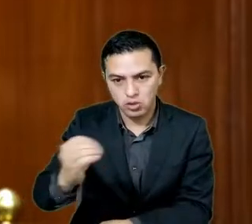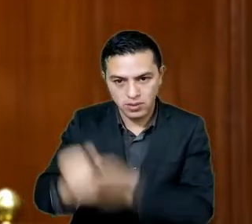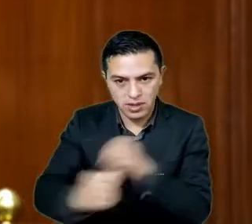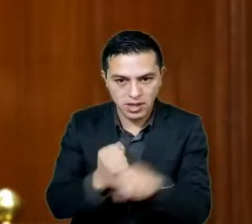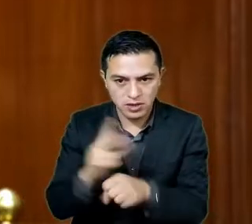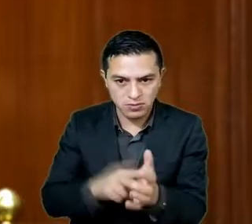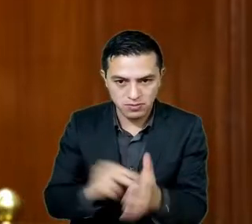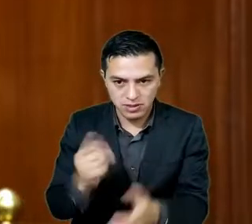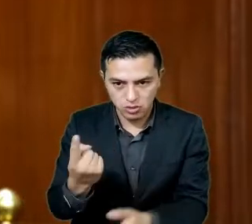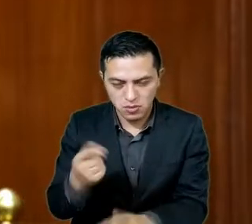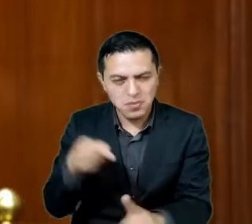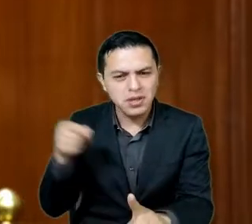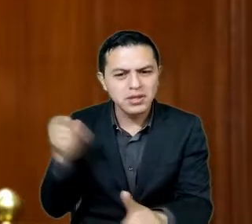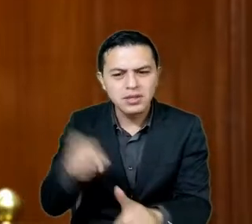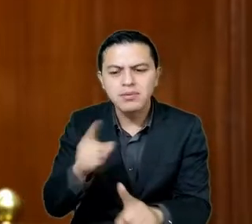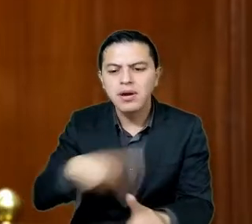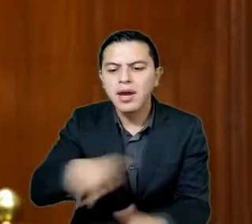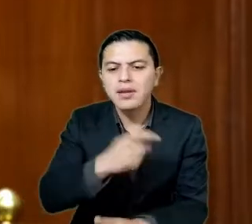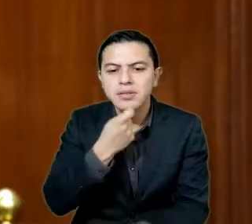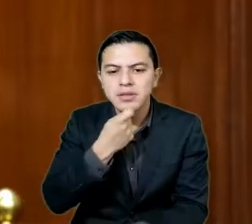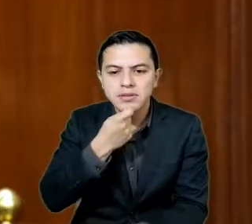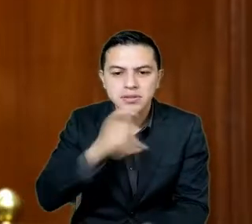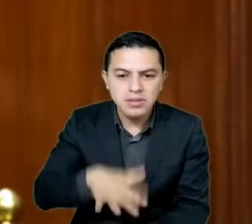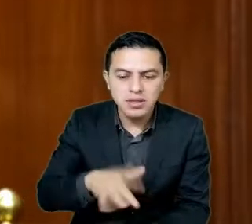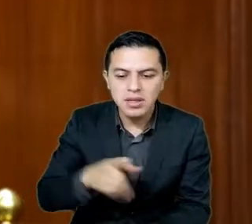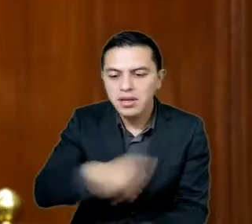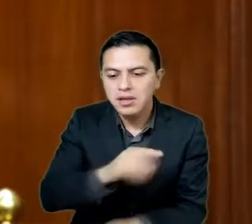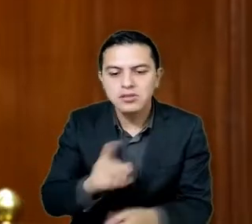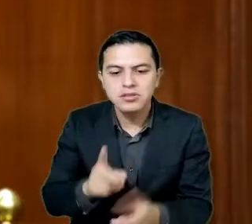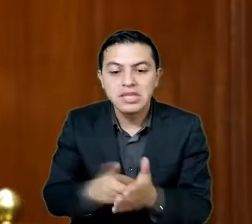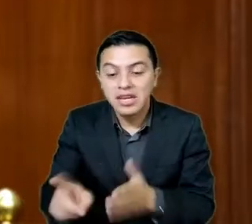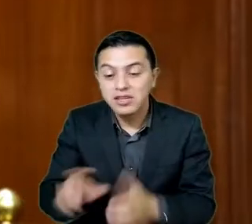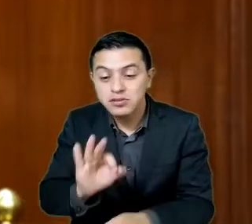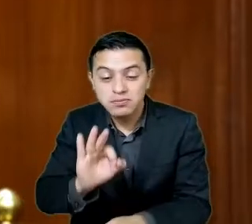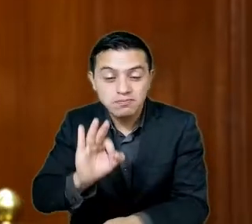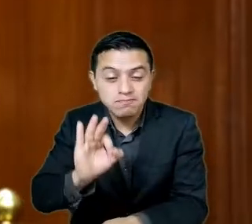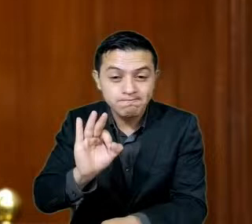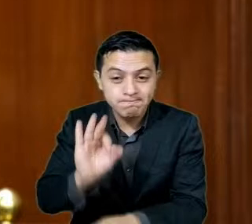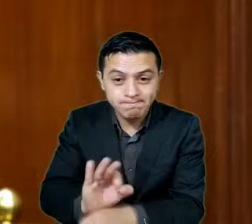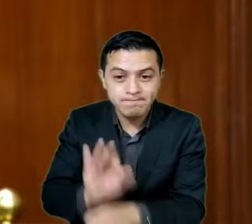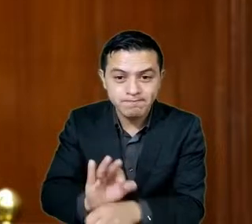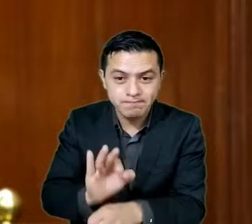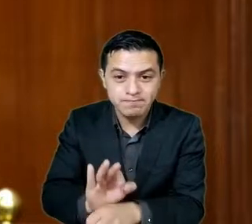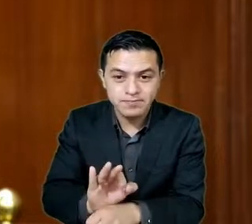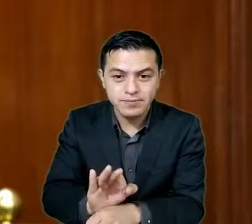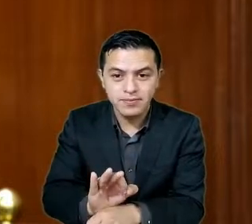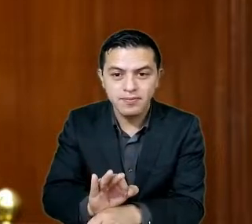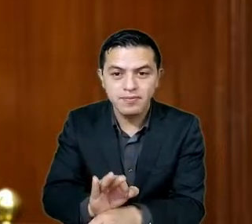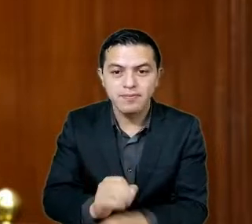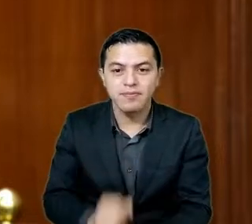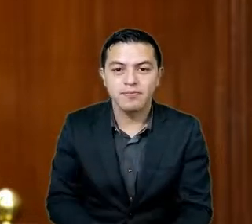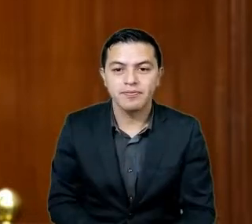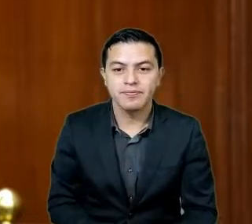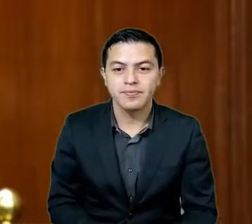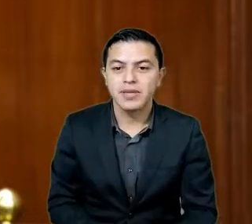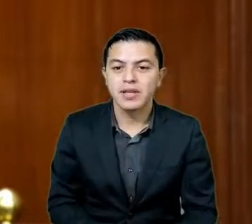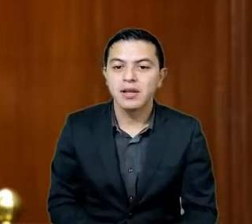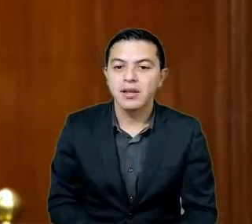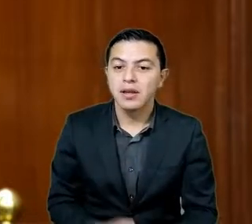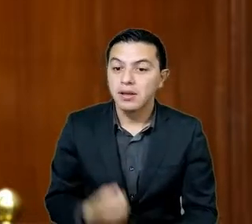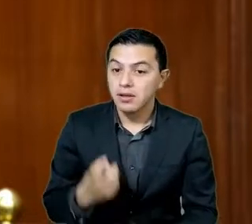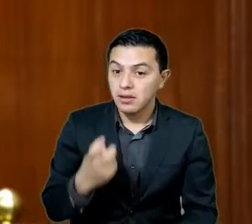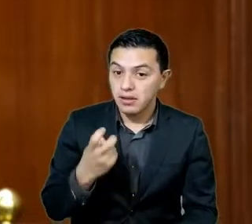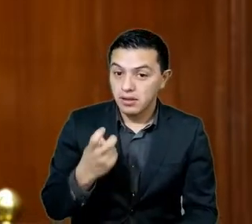de garantizar el pleno goce, respeto, protección y promoción de los derechos humanos de niñas, niños y adolescentes, conforme a